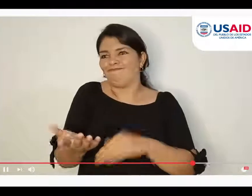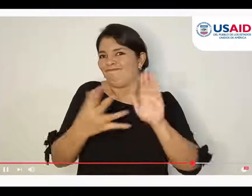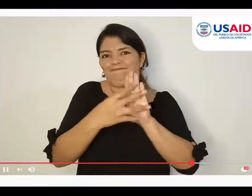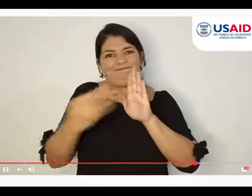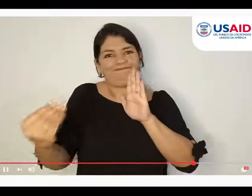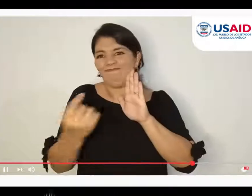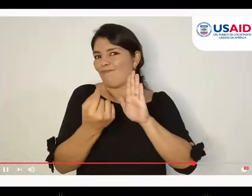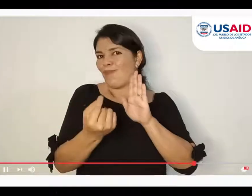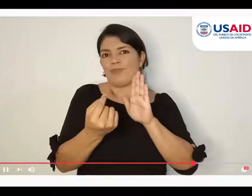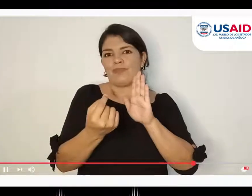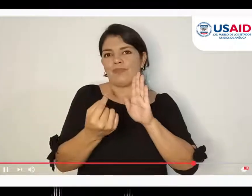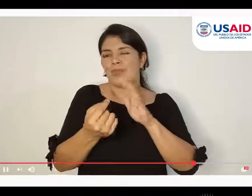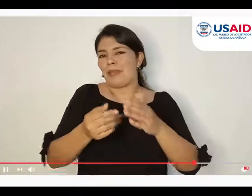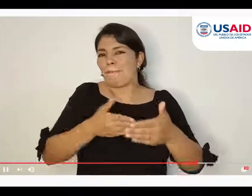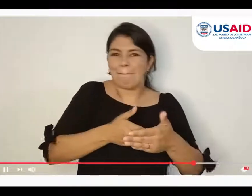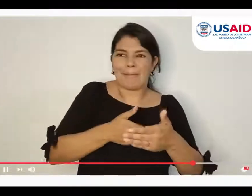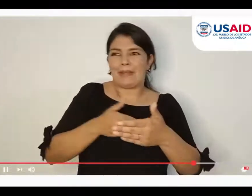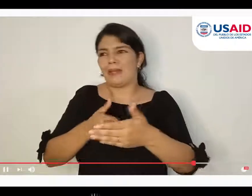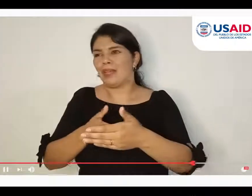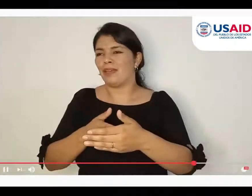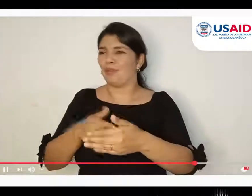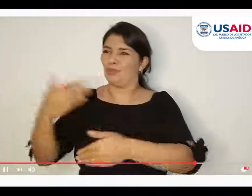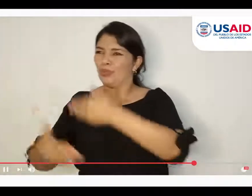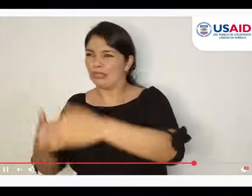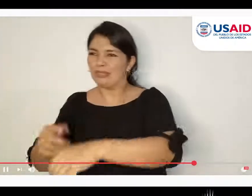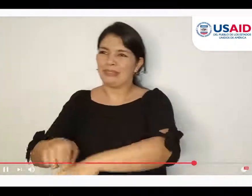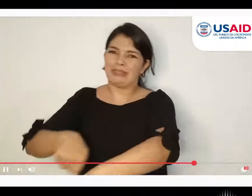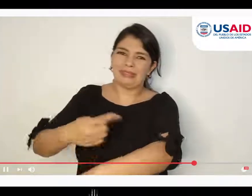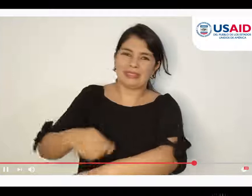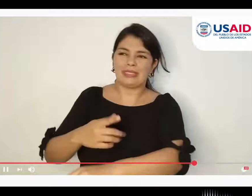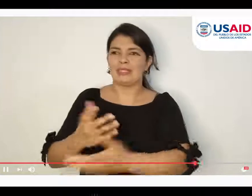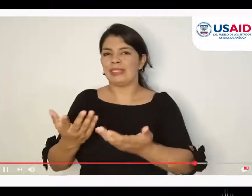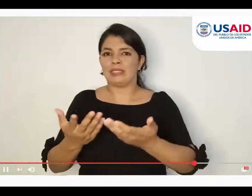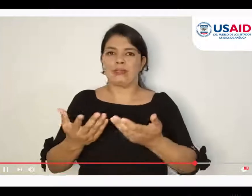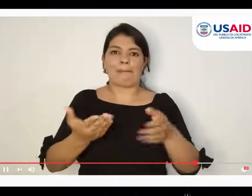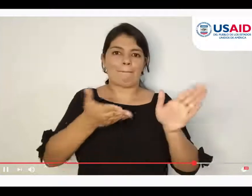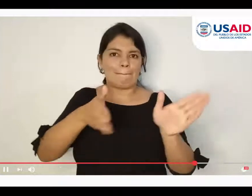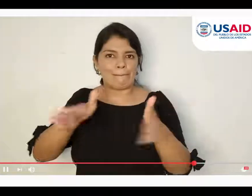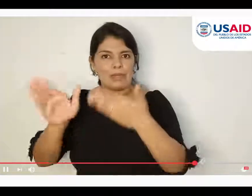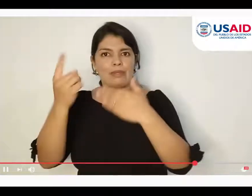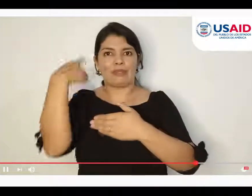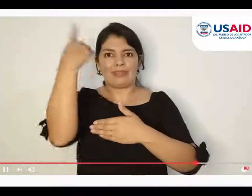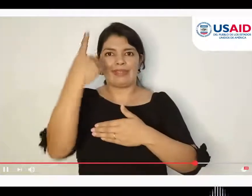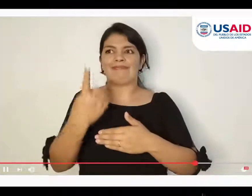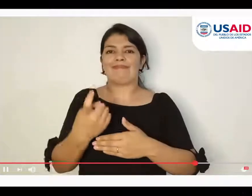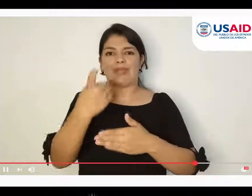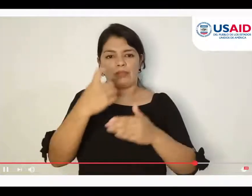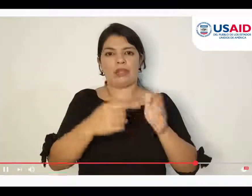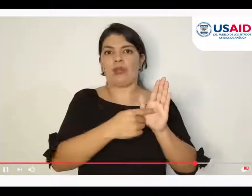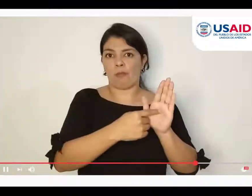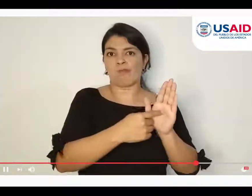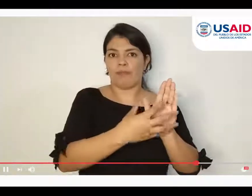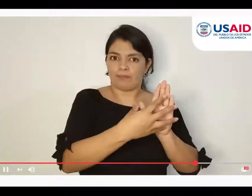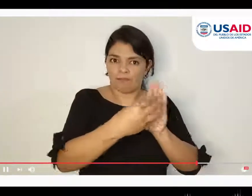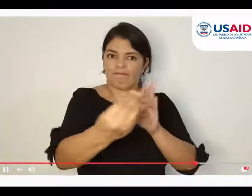decir, se imponen muchas barreras, mucha tramitología y a veces voluntades políticas para llevar este tipo de